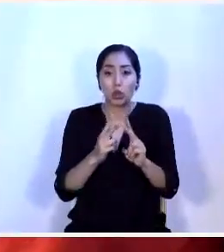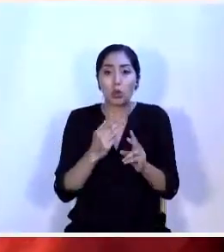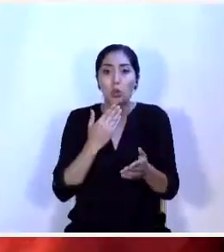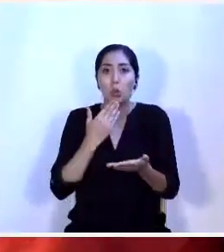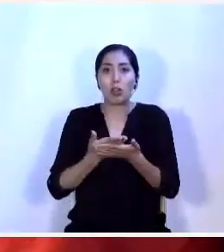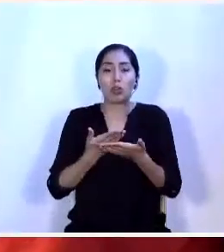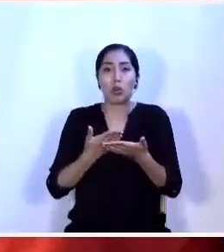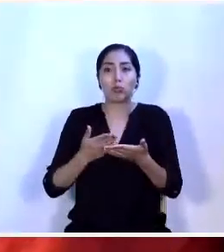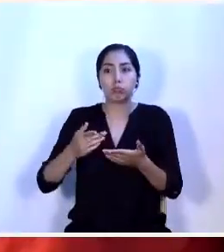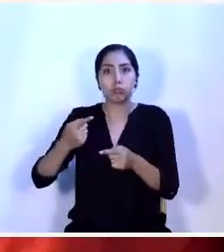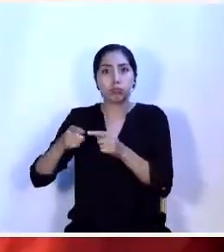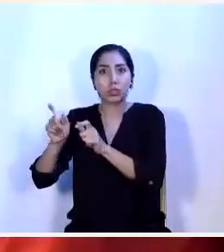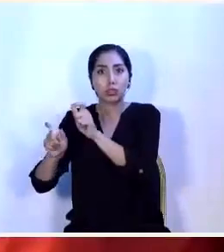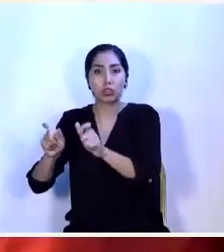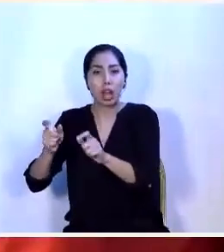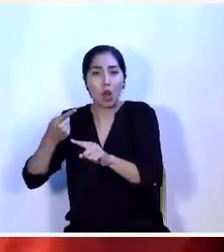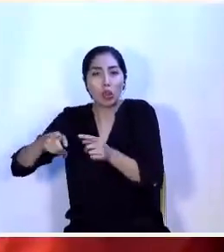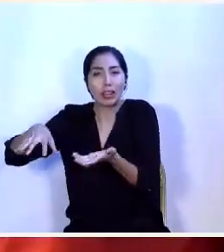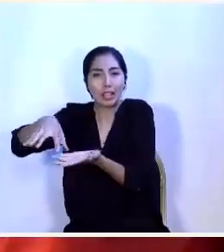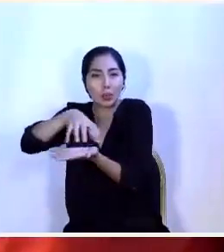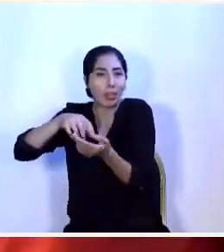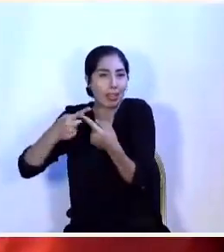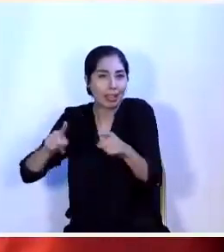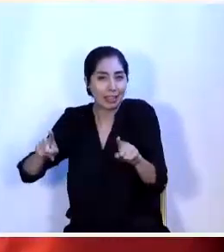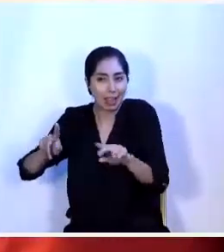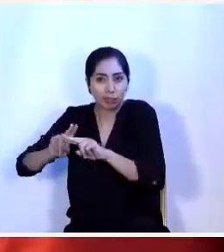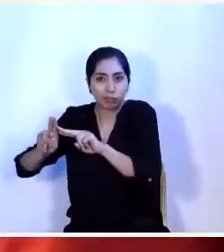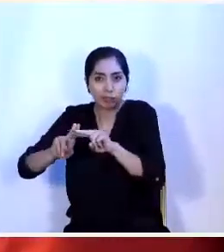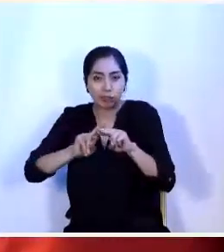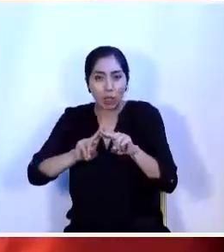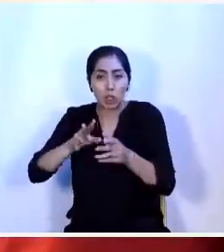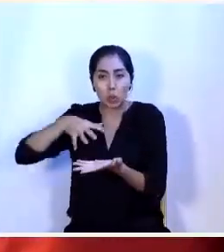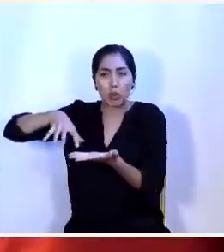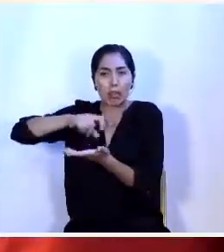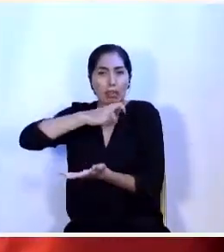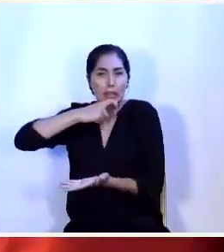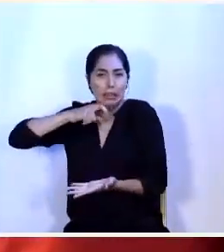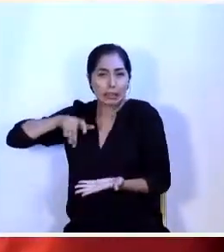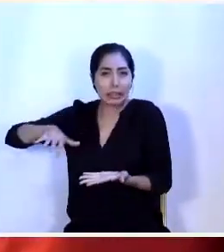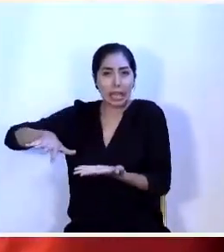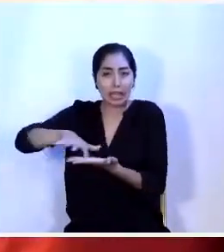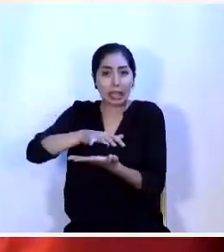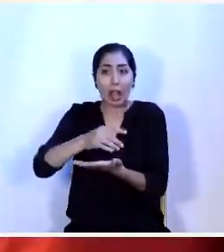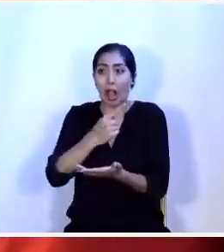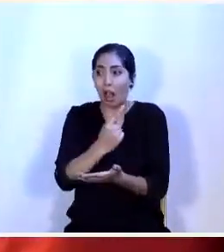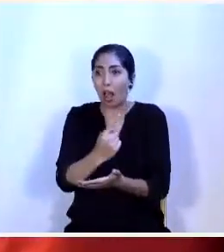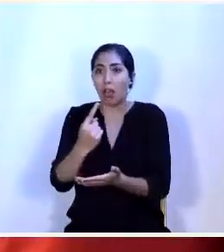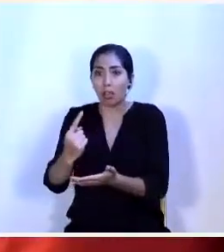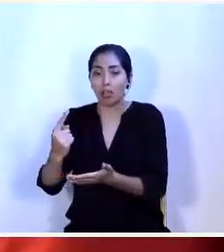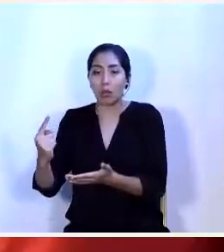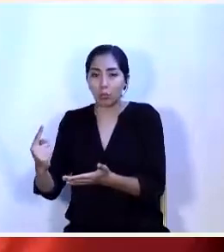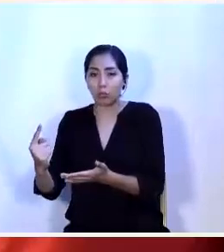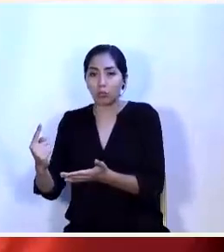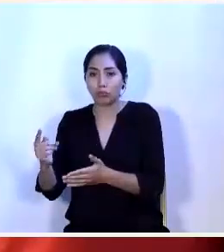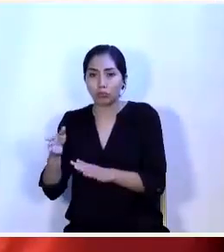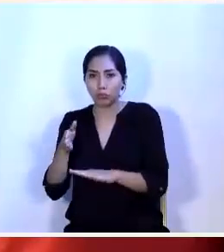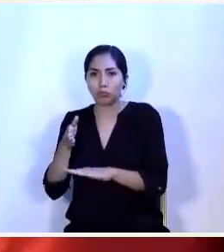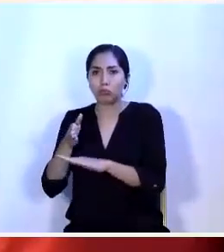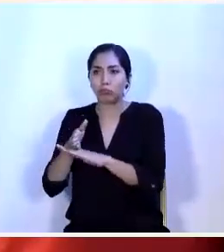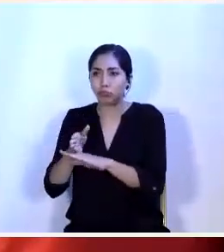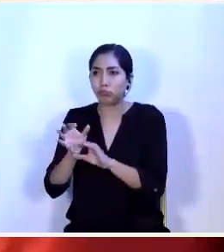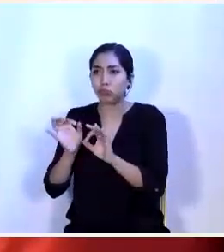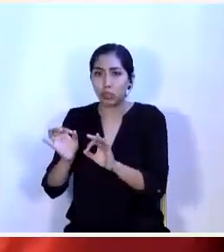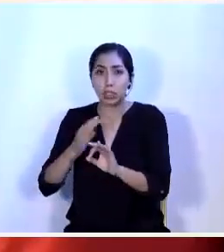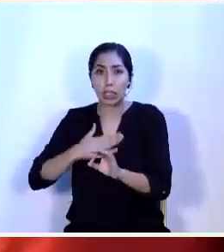ciudad distinta, desierta, y uno a uno ocuparon a fondo su lugar como si aún pudieran